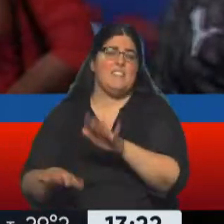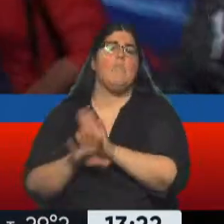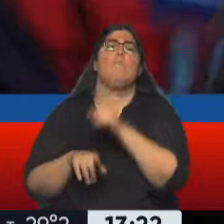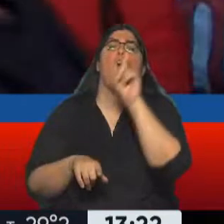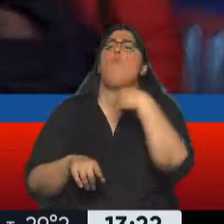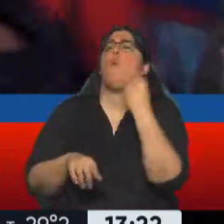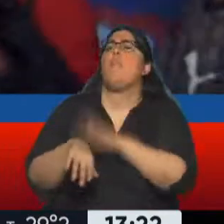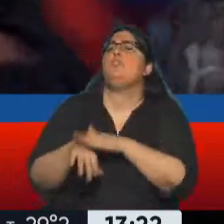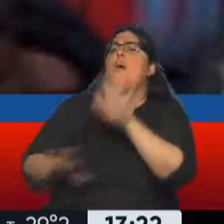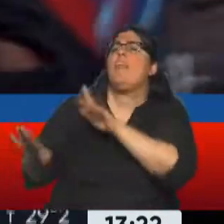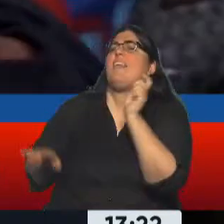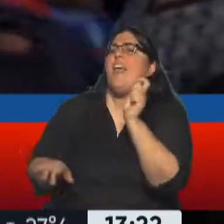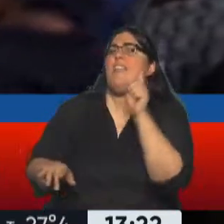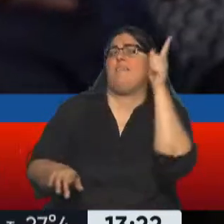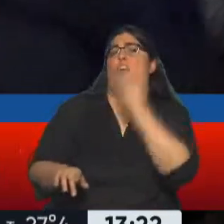Washington.